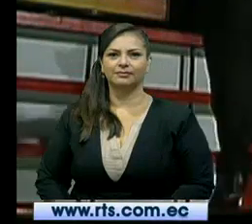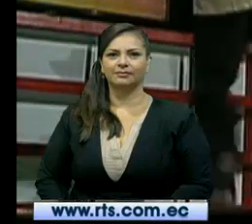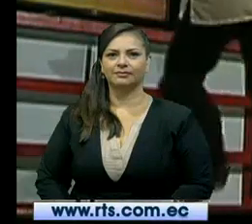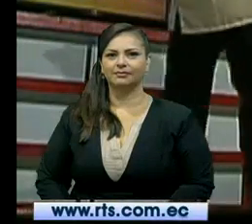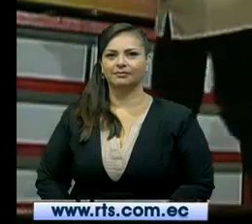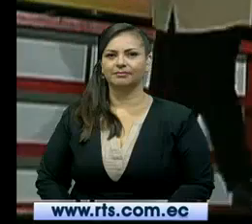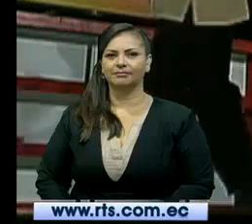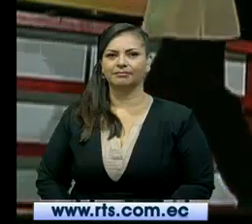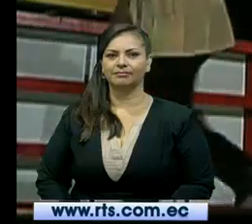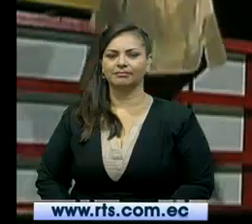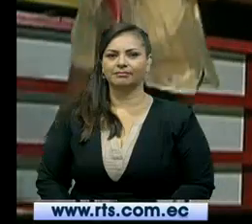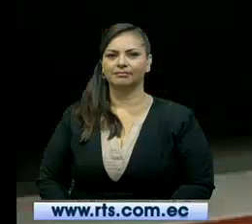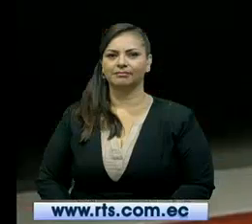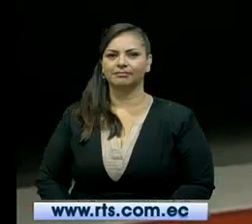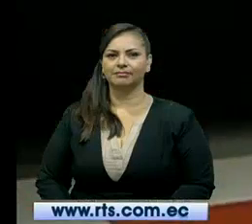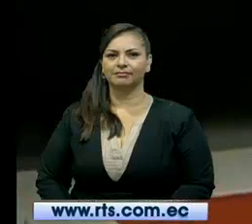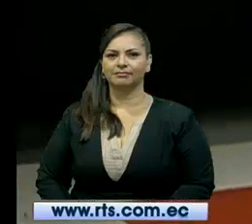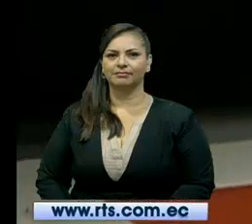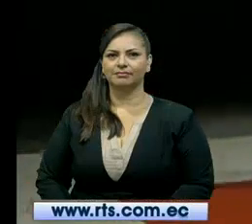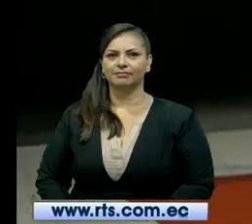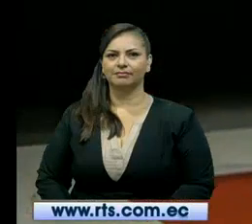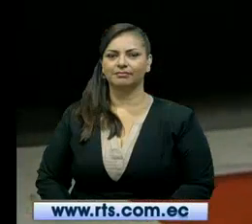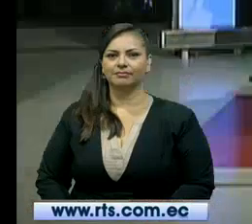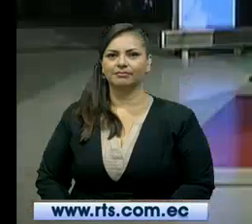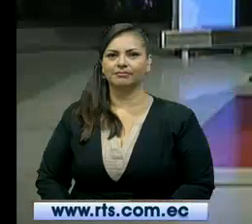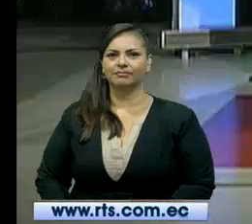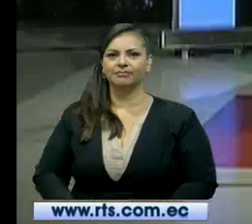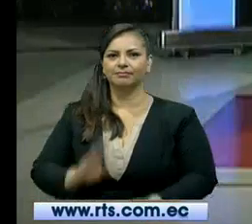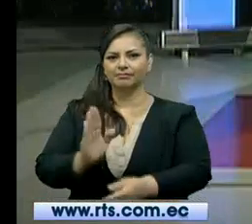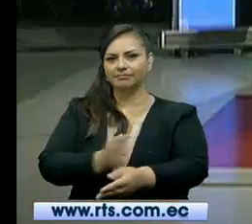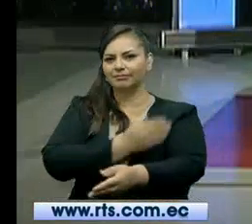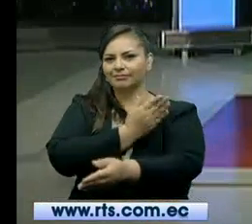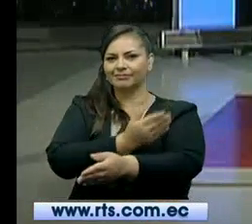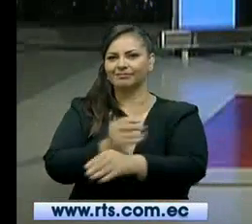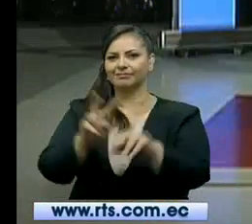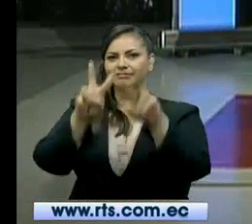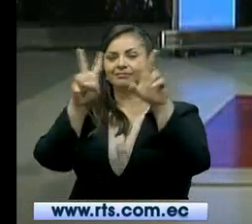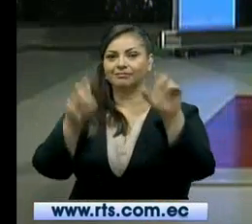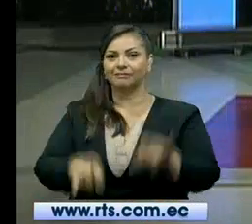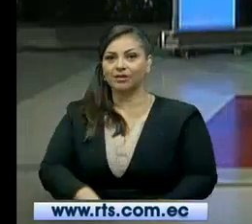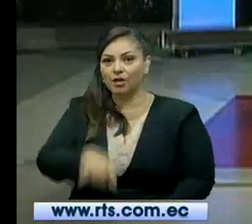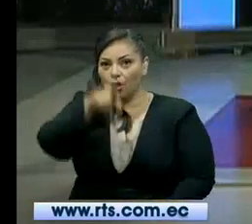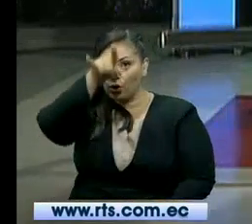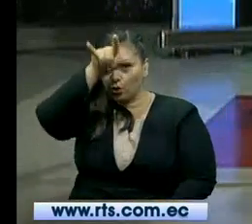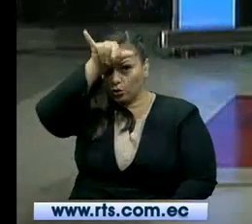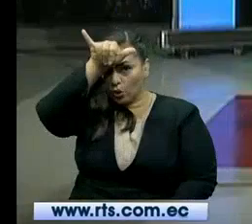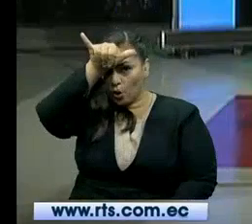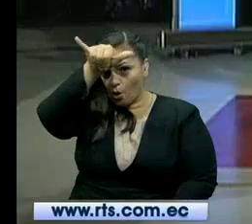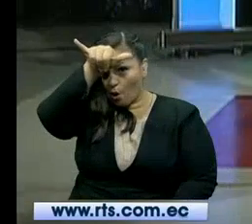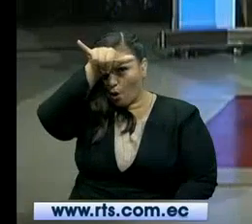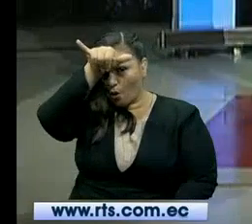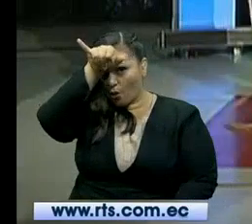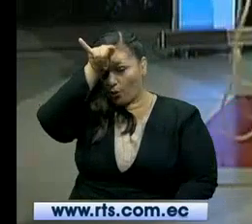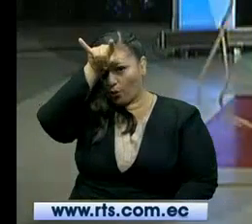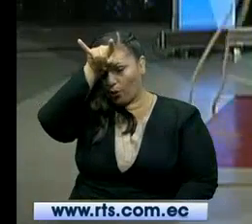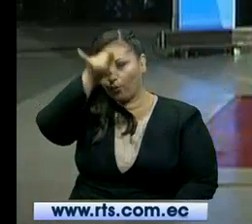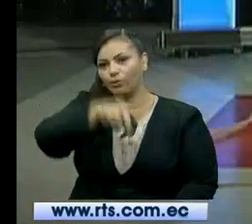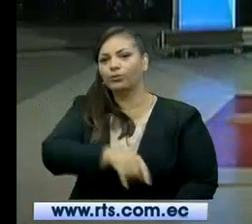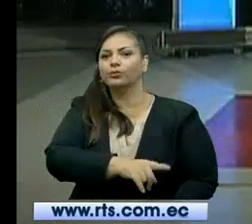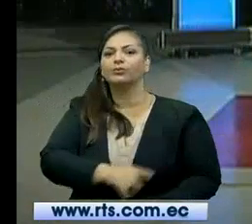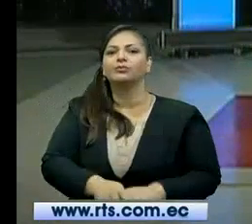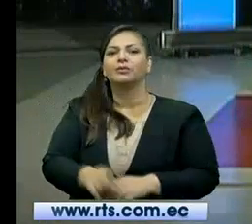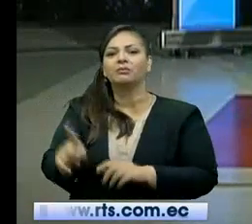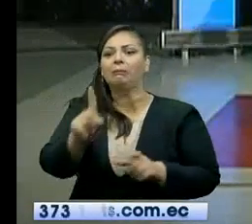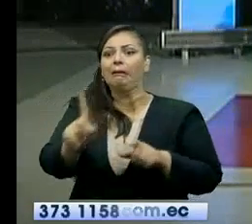pero no y yo me hago todo corazón de hielo